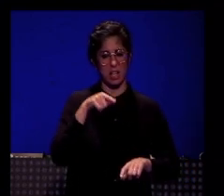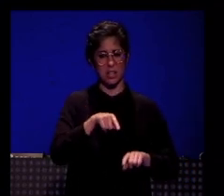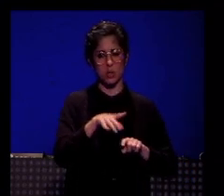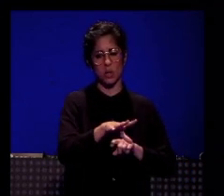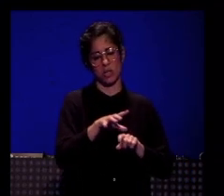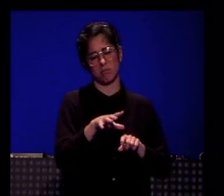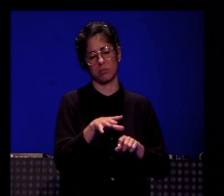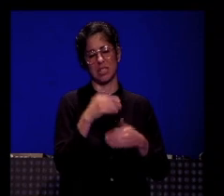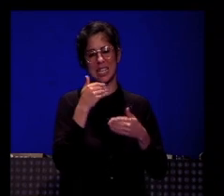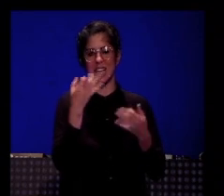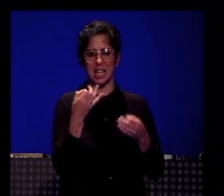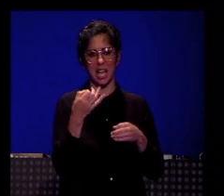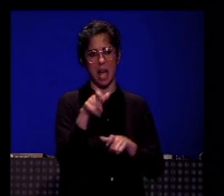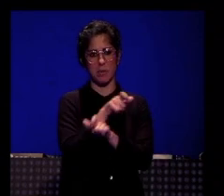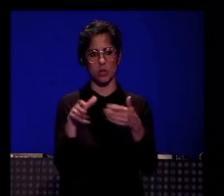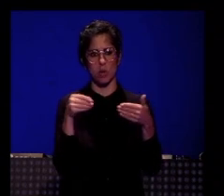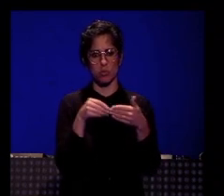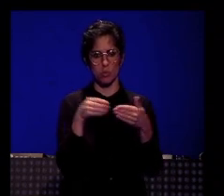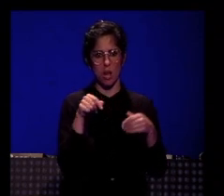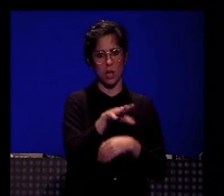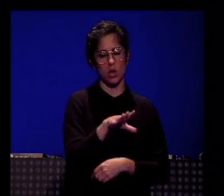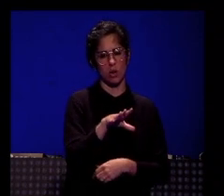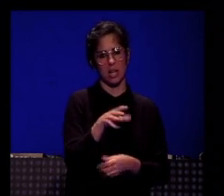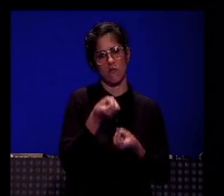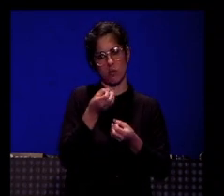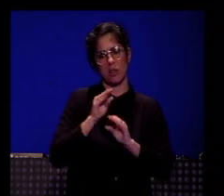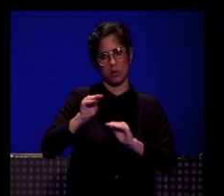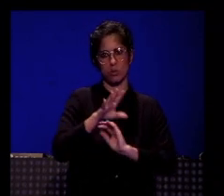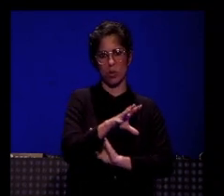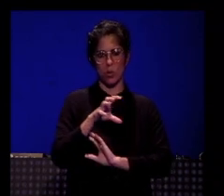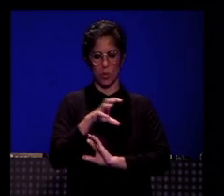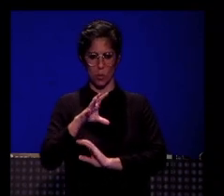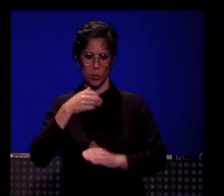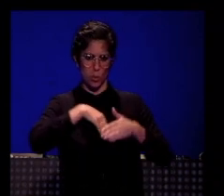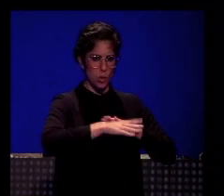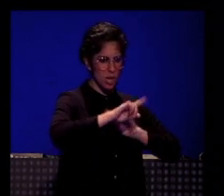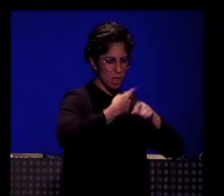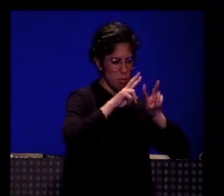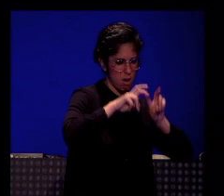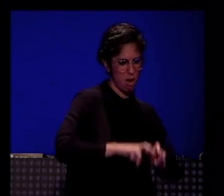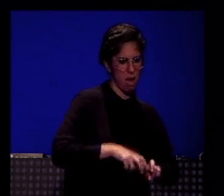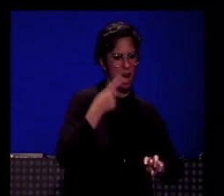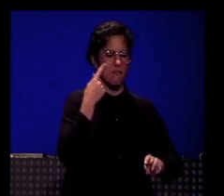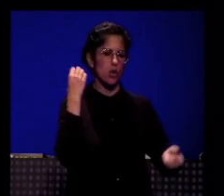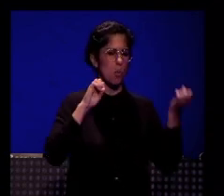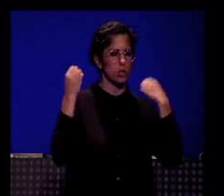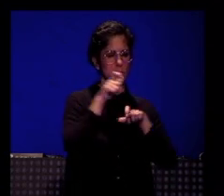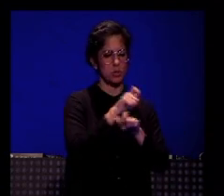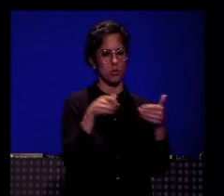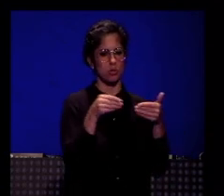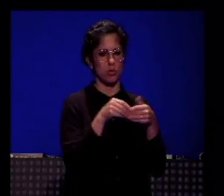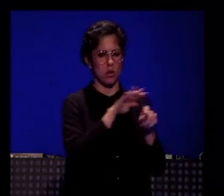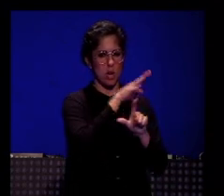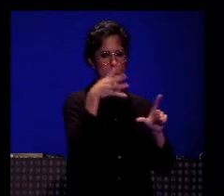básicamente lo que está pasando en este contexto es que estamos analizando el comportamiento de los usuarios en la web vale algunos miran